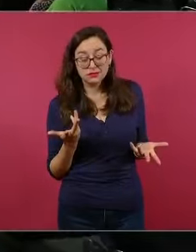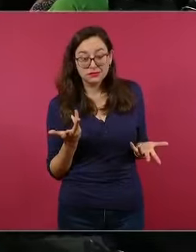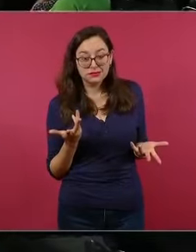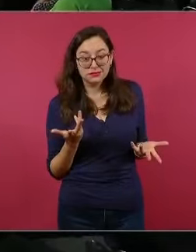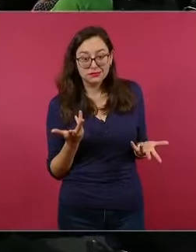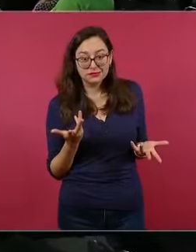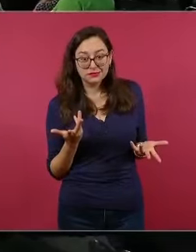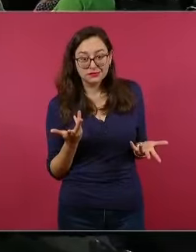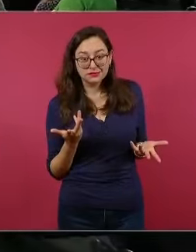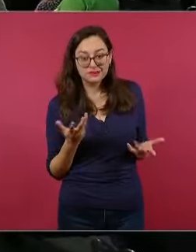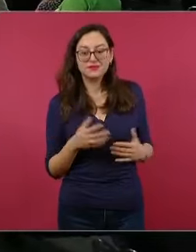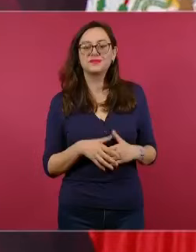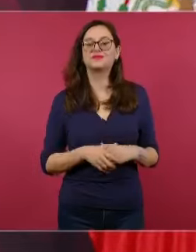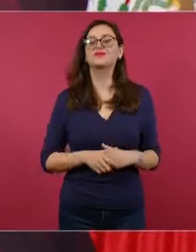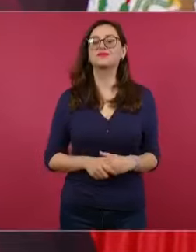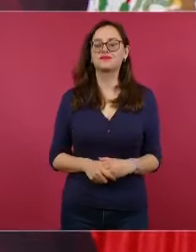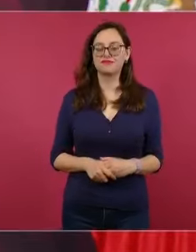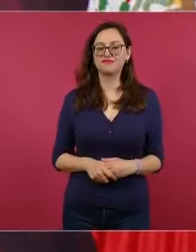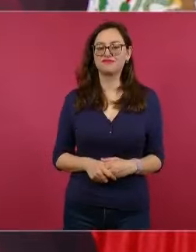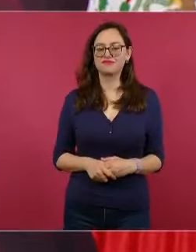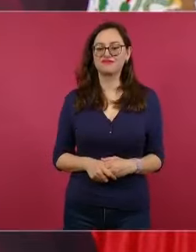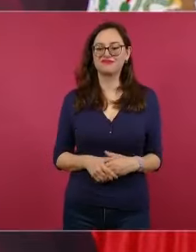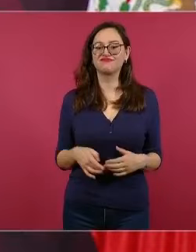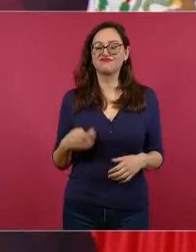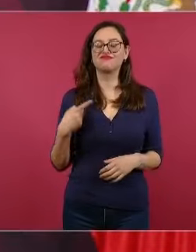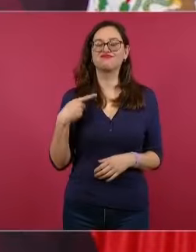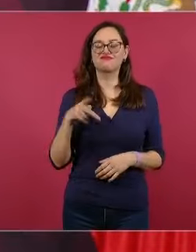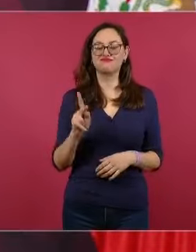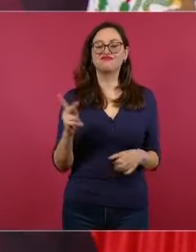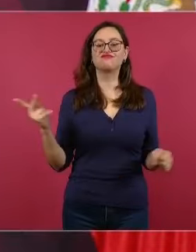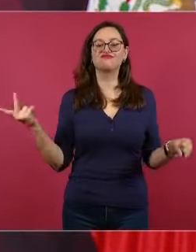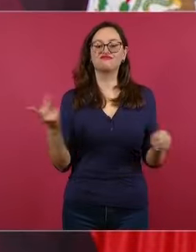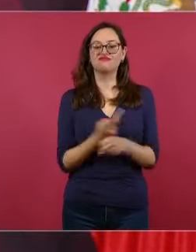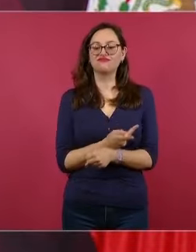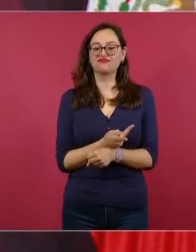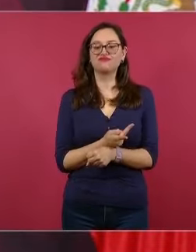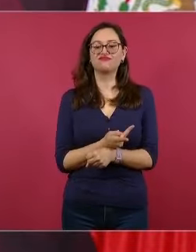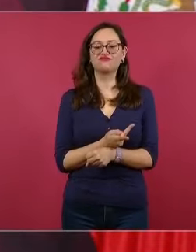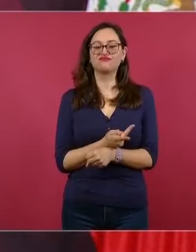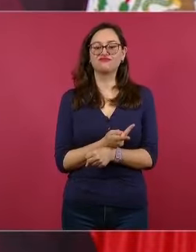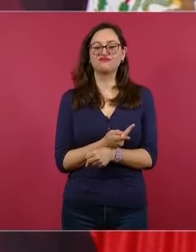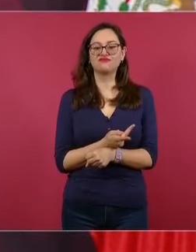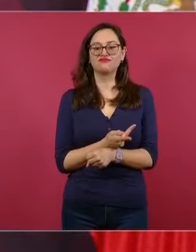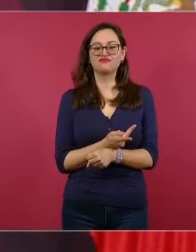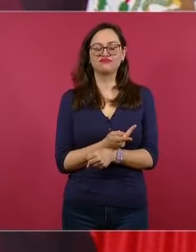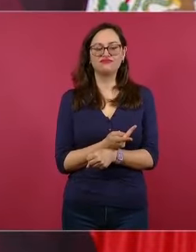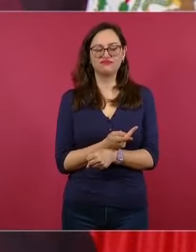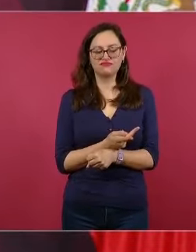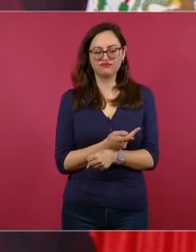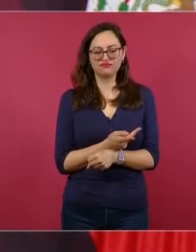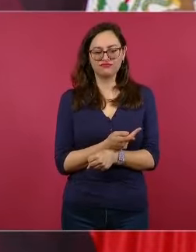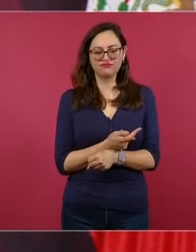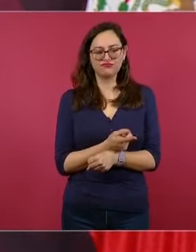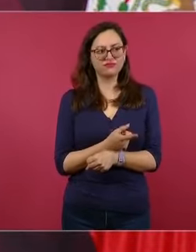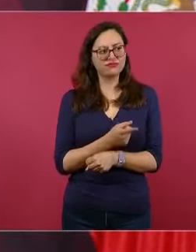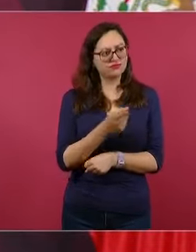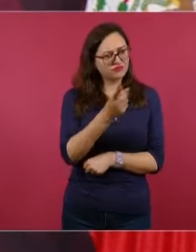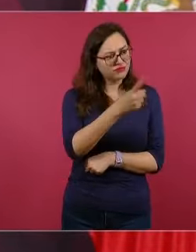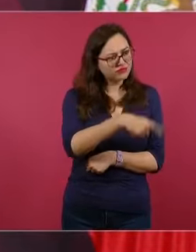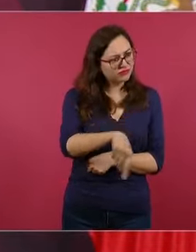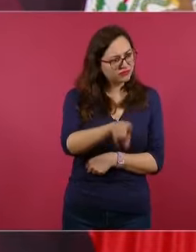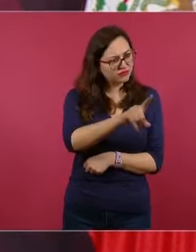eh Por qué ellos Sí subsidian a las